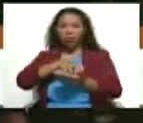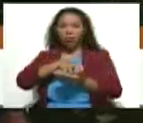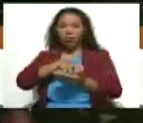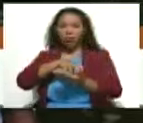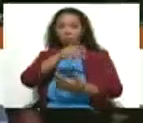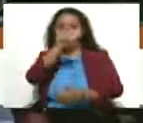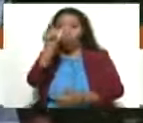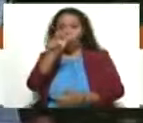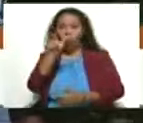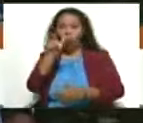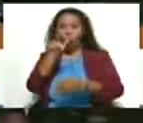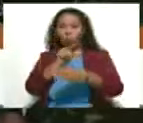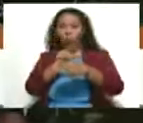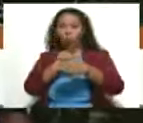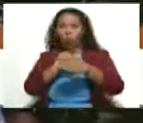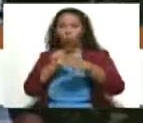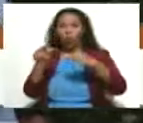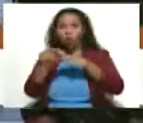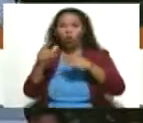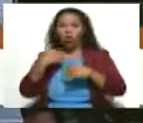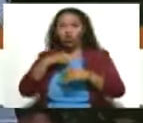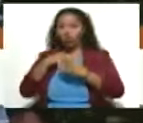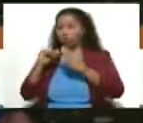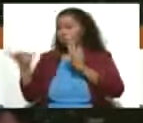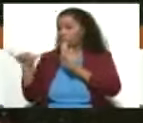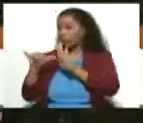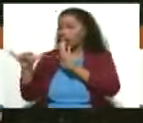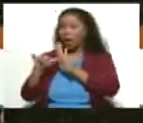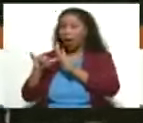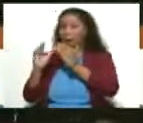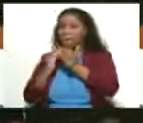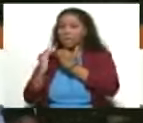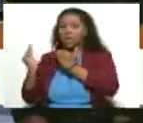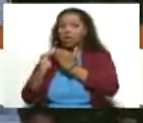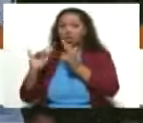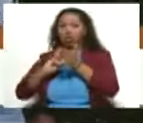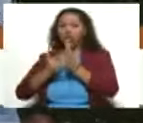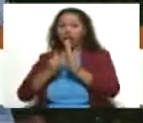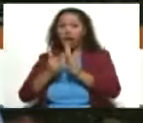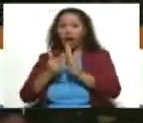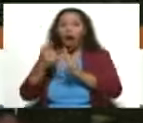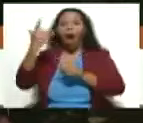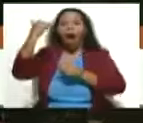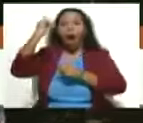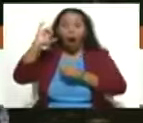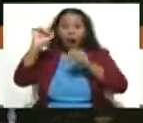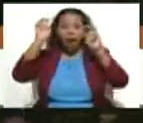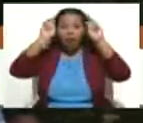Guayana. Somos vecinos. Tenemos la fachada atlántica,